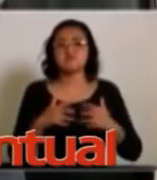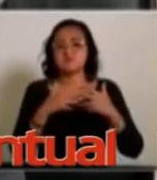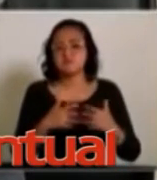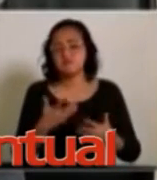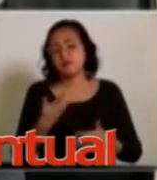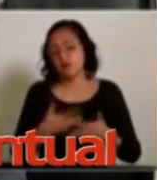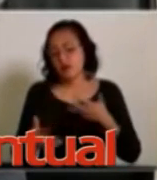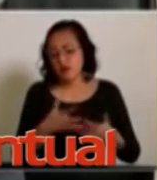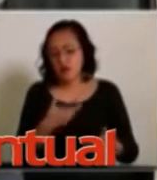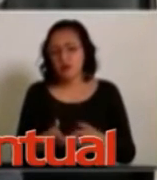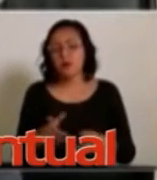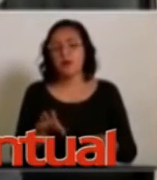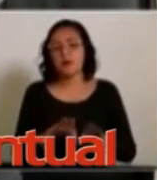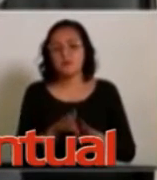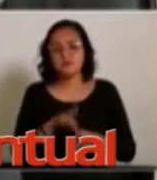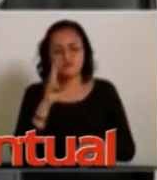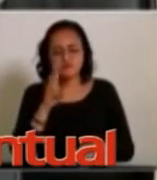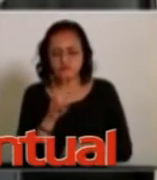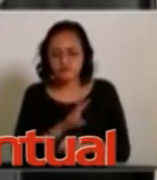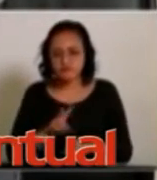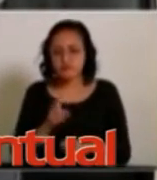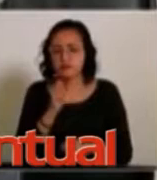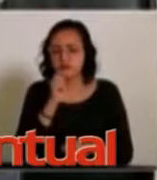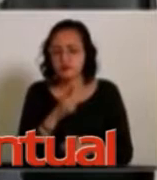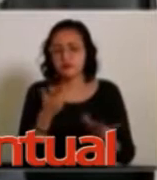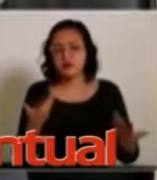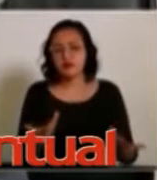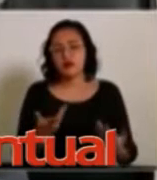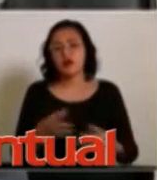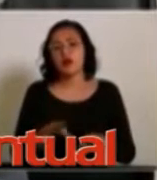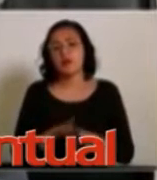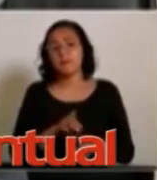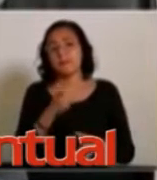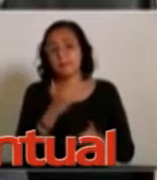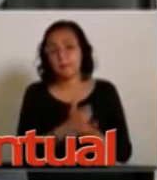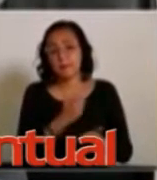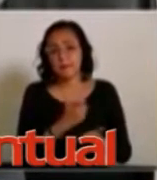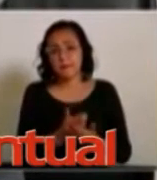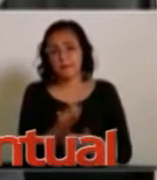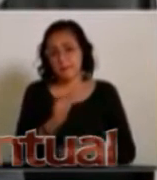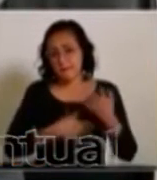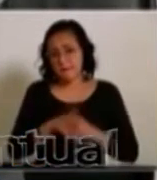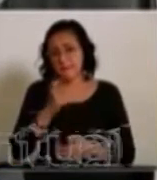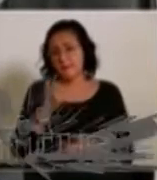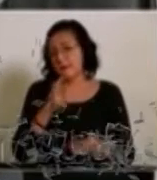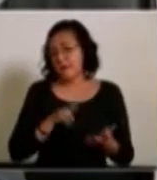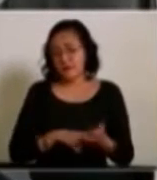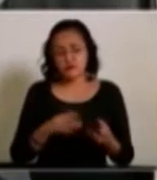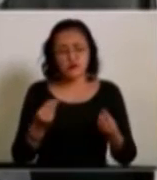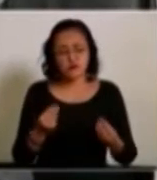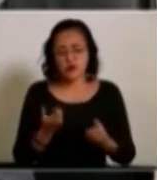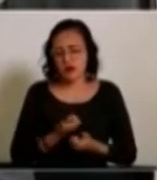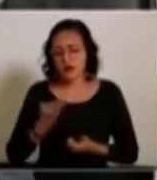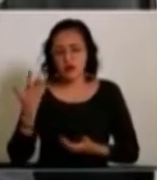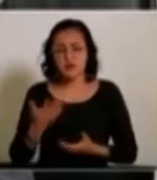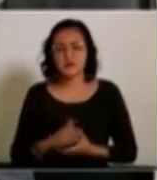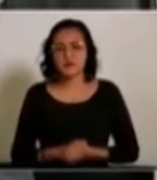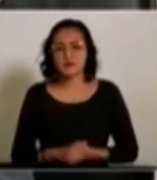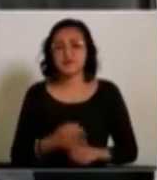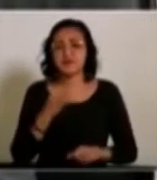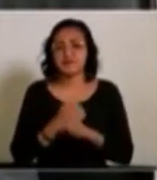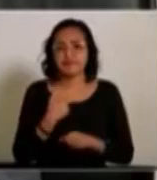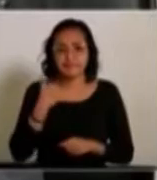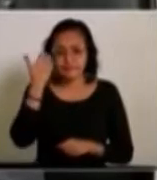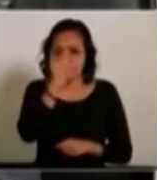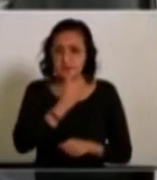en operación, y como ya vimos con las cifras de las variables de cobro de concesiones, en el cobro de las concesiones. Se está